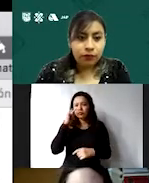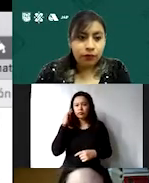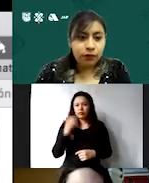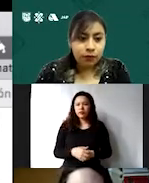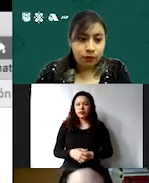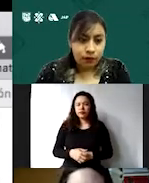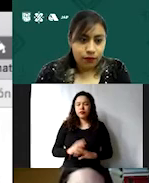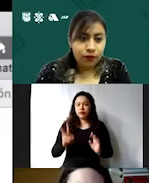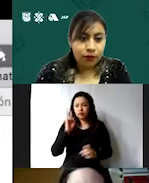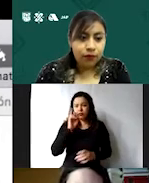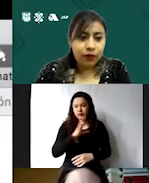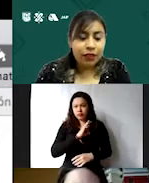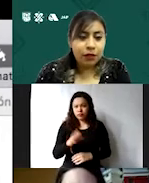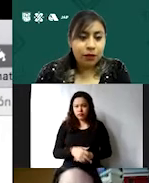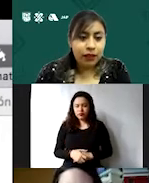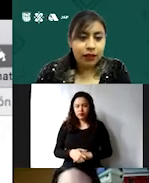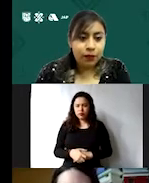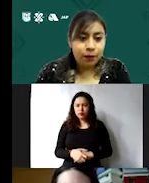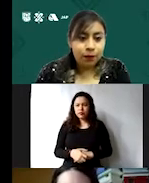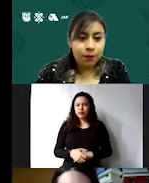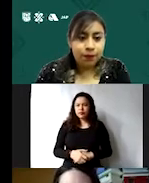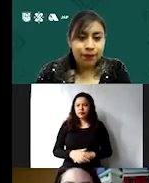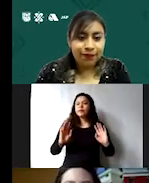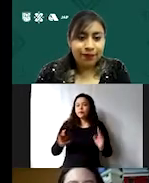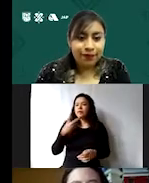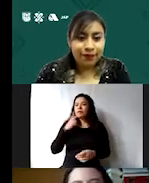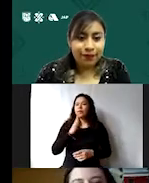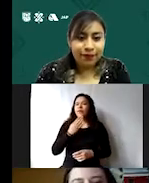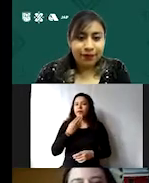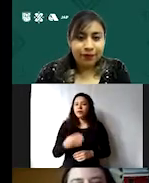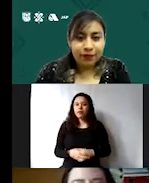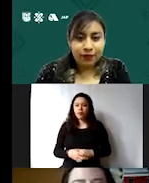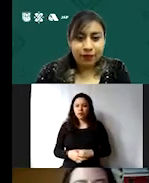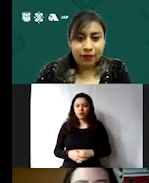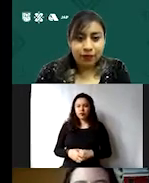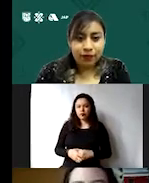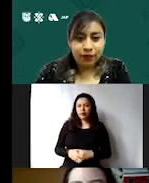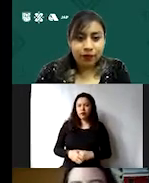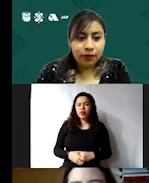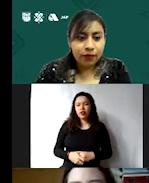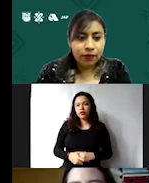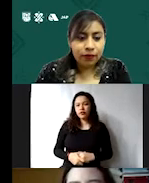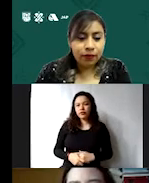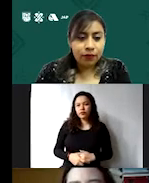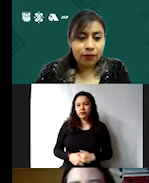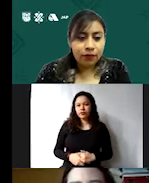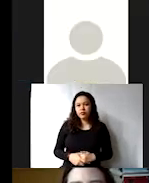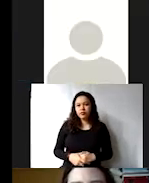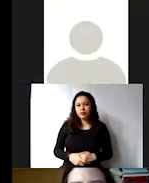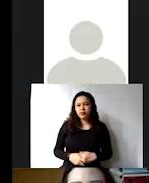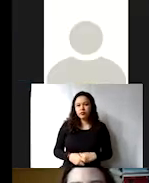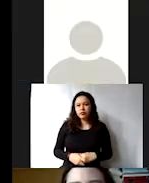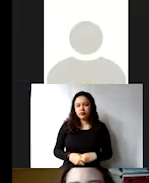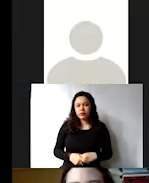pueden ver? Ya es visible, sí. Sí, ok, listo. Y bueno, entonces, como les decía, hemos estado